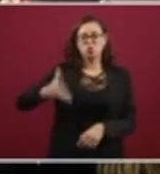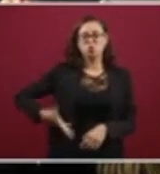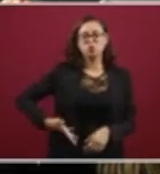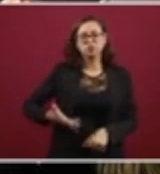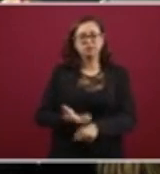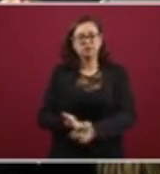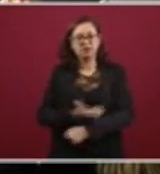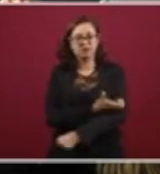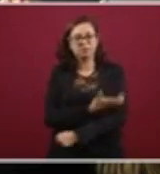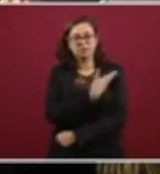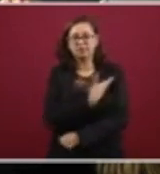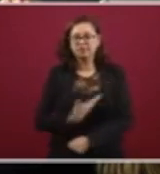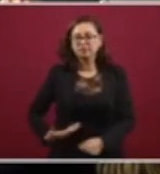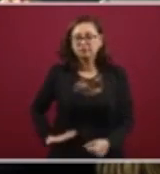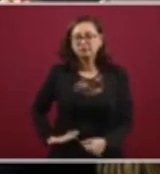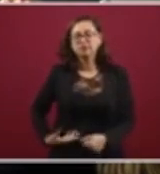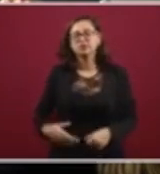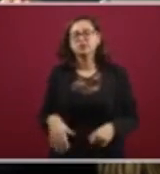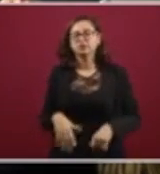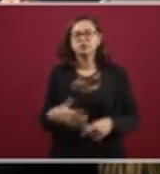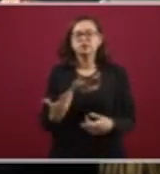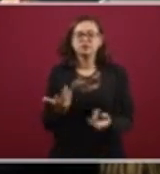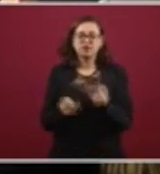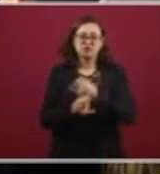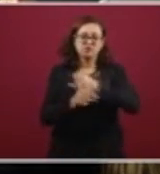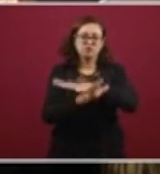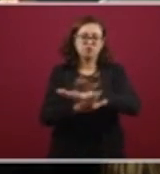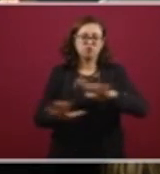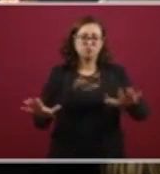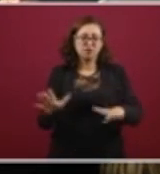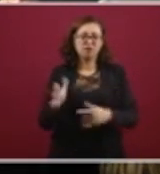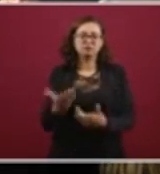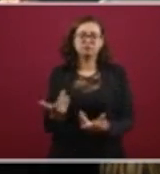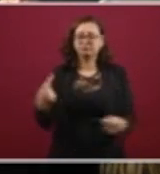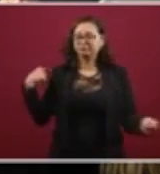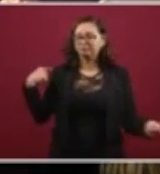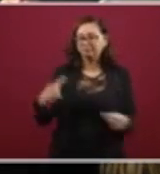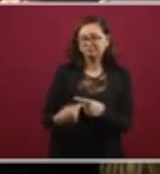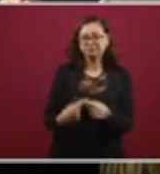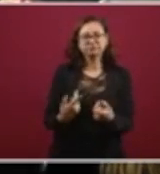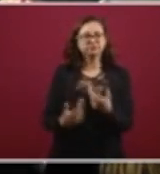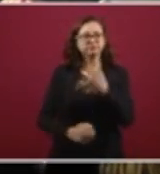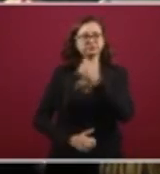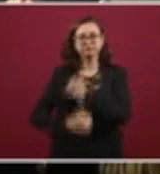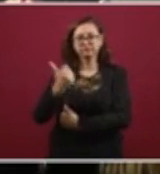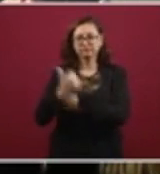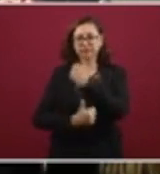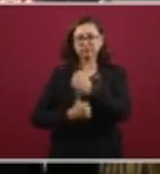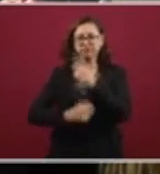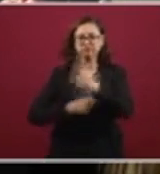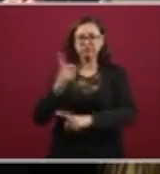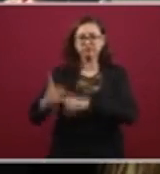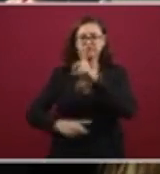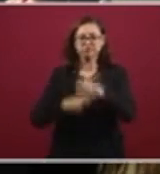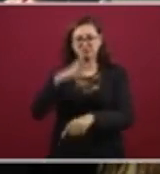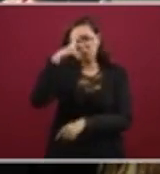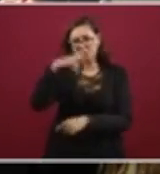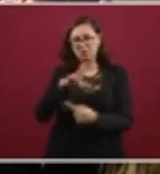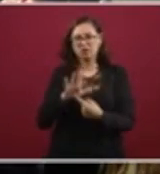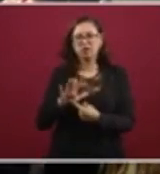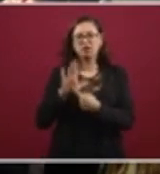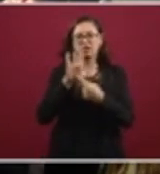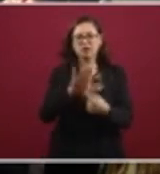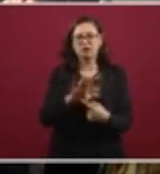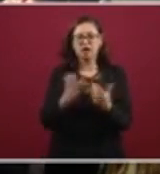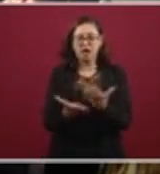presidente en la conferencia, informarles del gran papel que hizo México. Y antes de continuar, pues quiero entregarle